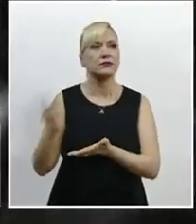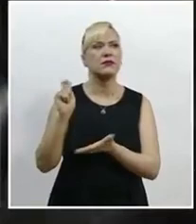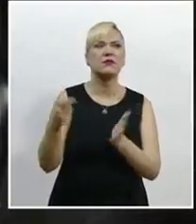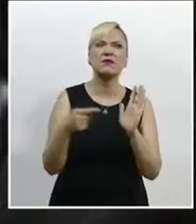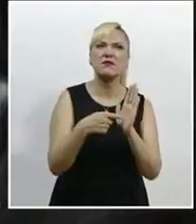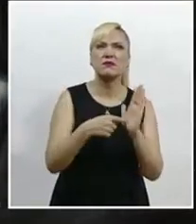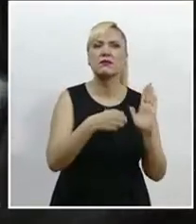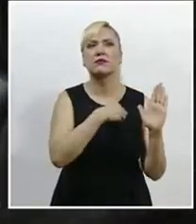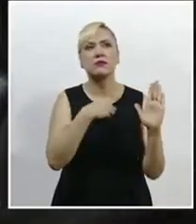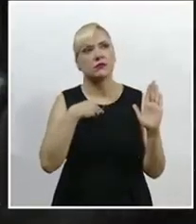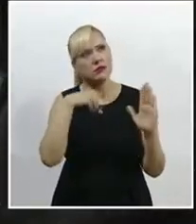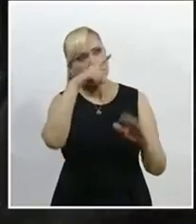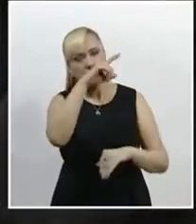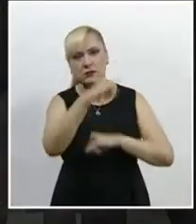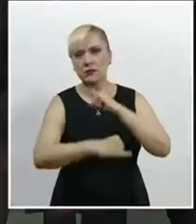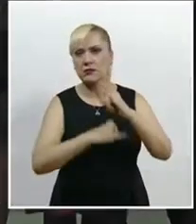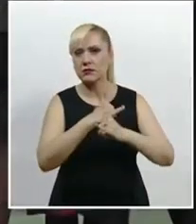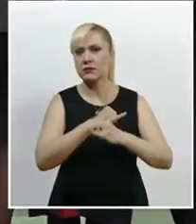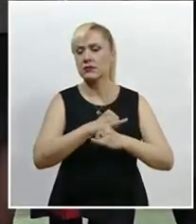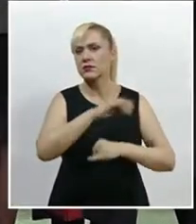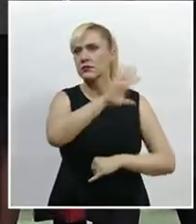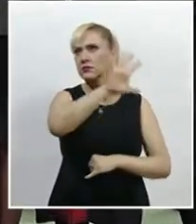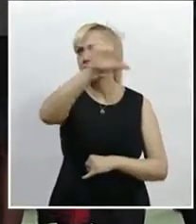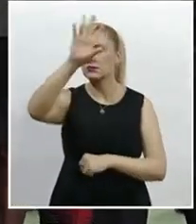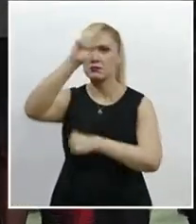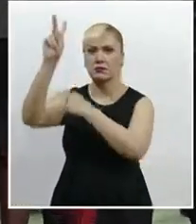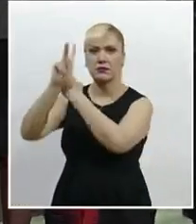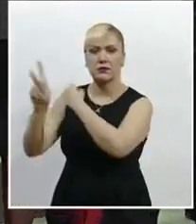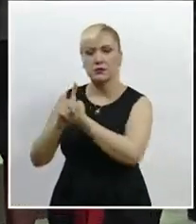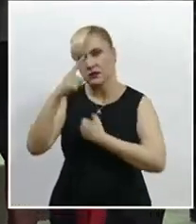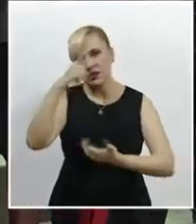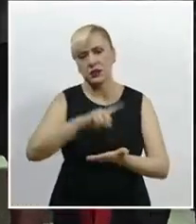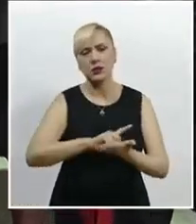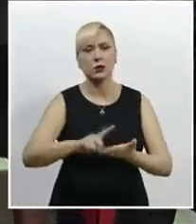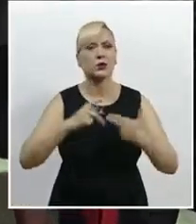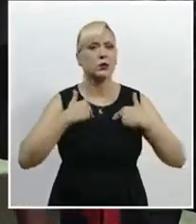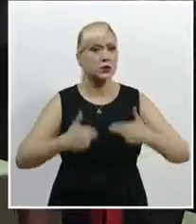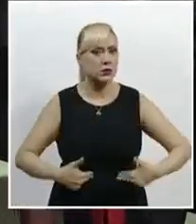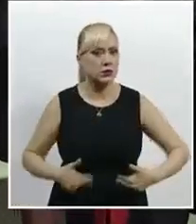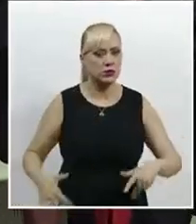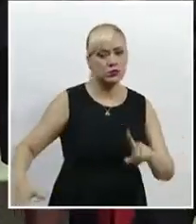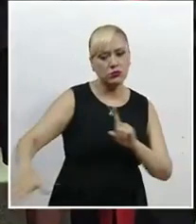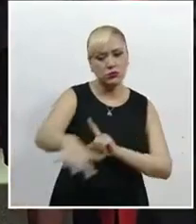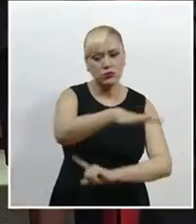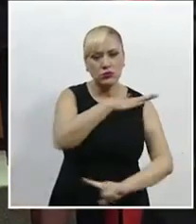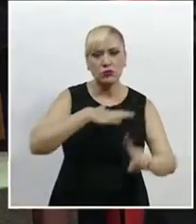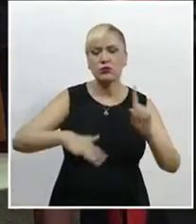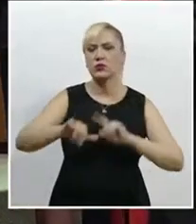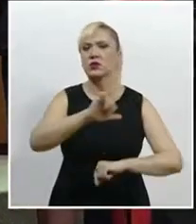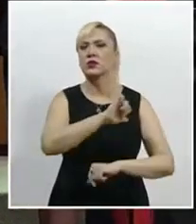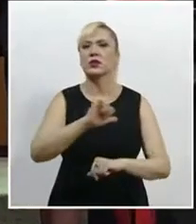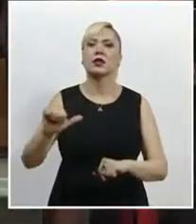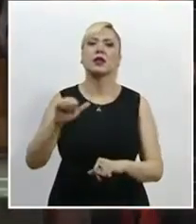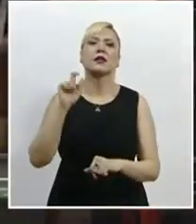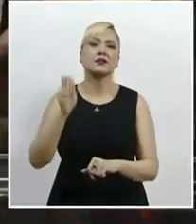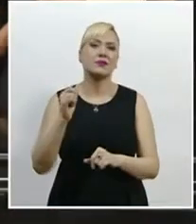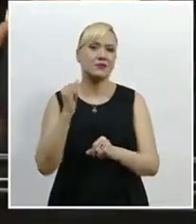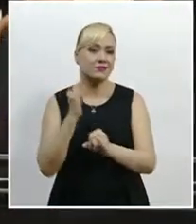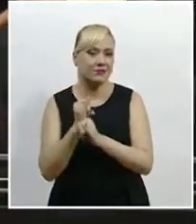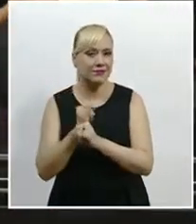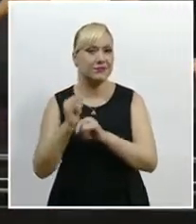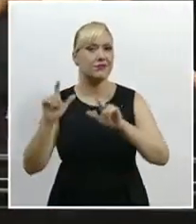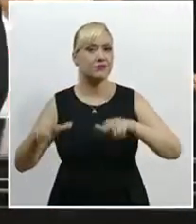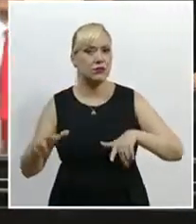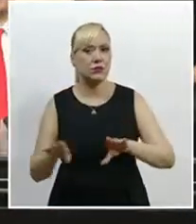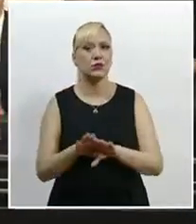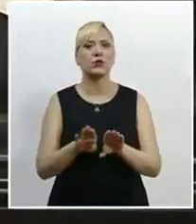las obligaciones internacionales de los estados en materia de derechos humanos en entornos digitales, libertad de expresión, discurso de